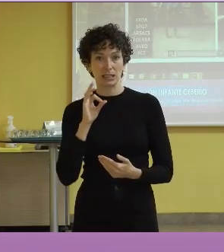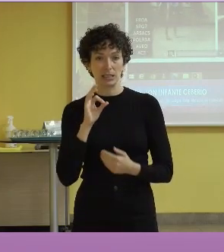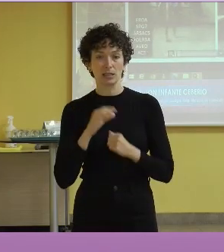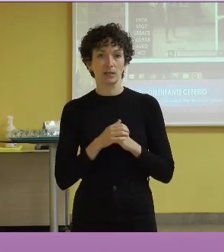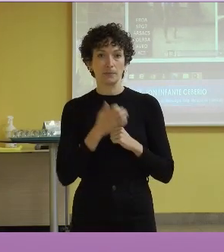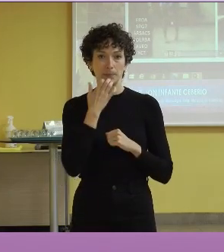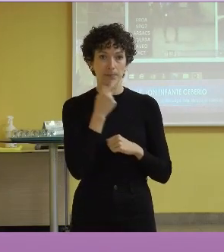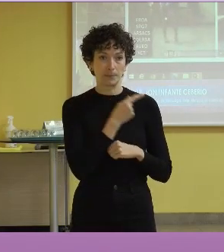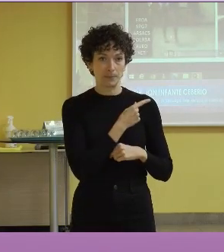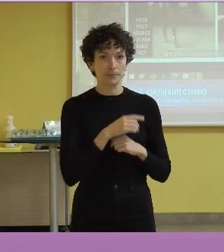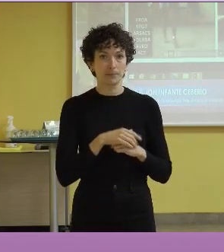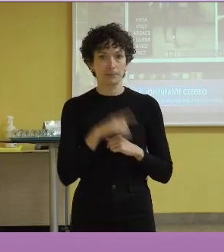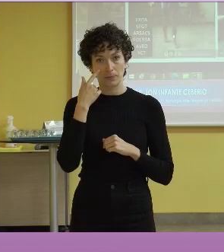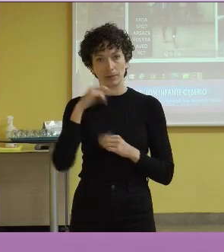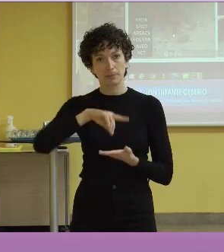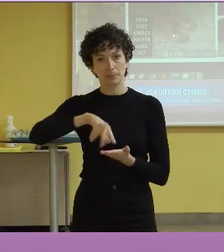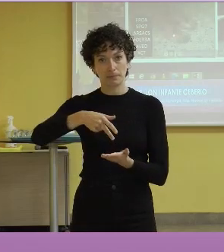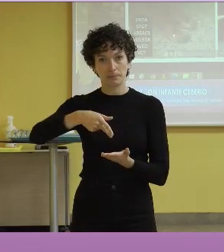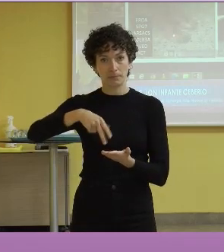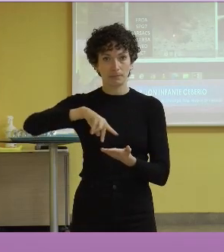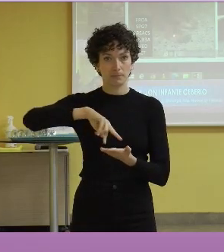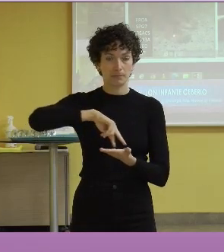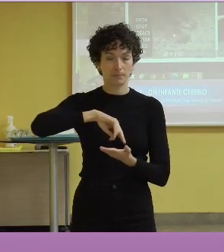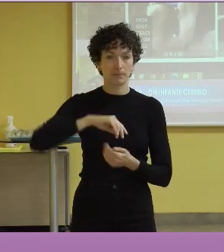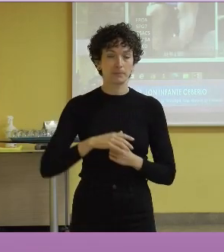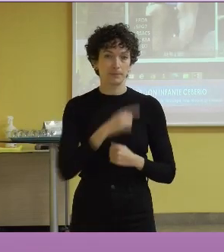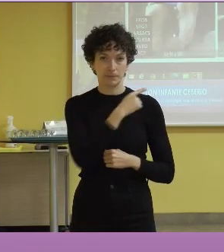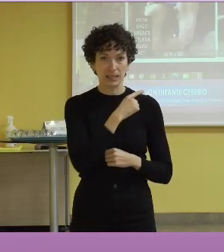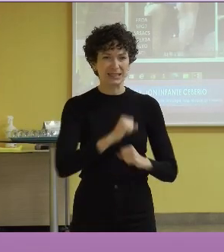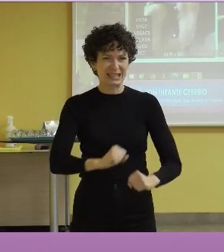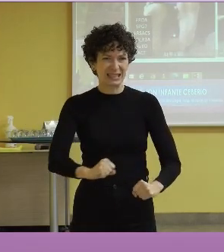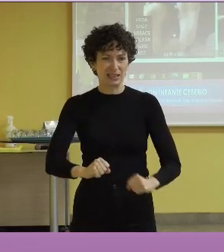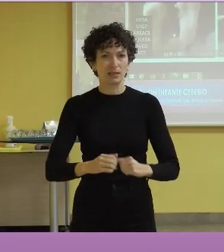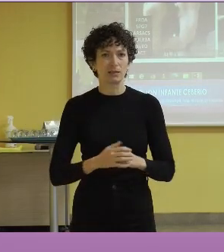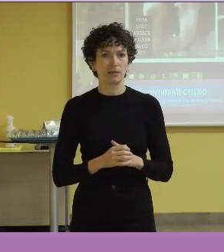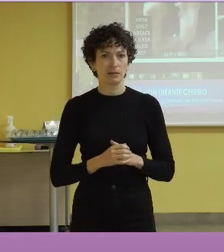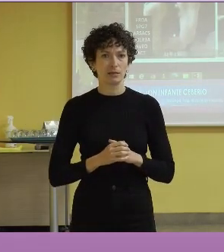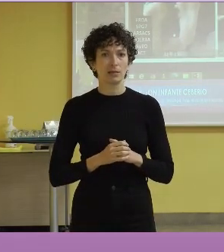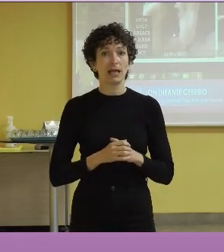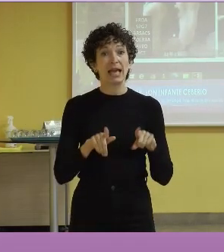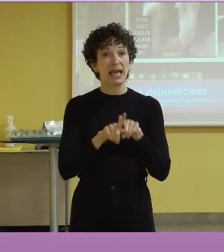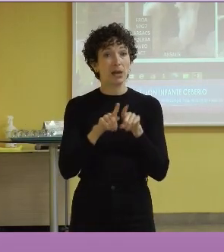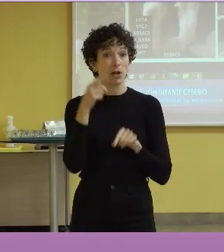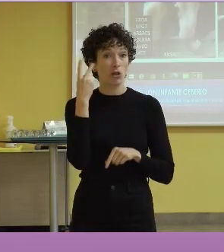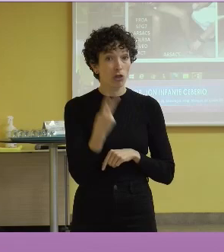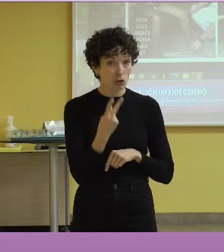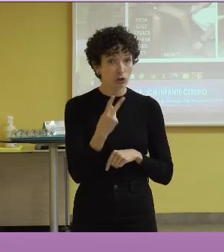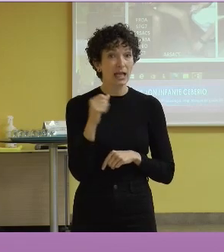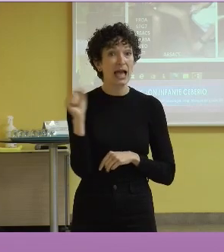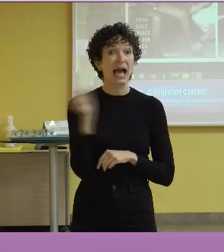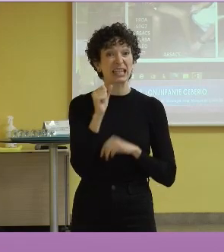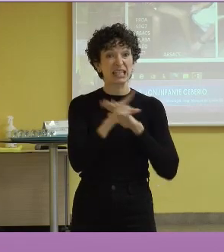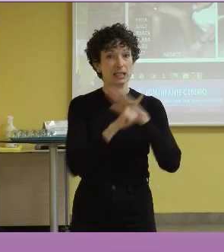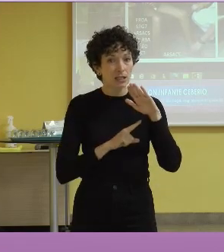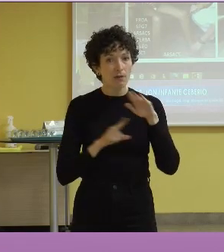Tenemos ataxia. Muy bien, date la vuelta. Espasticidad. Este vídeo son dos hermanos, es una ataxia recesiva y los dos